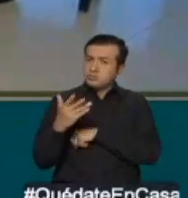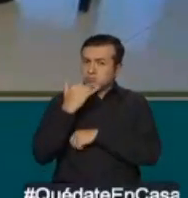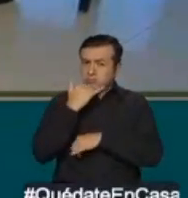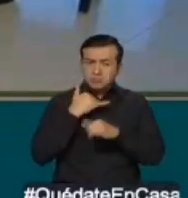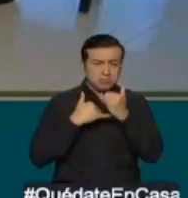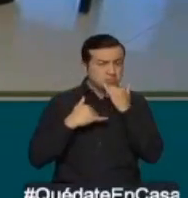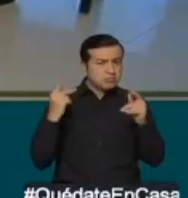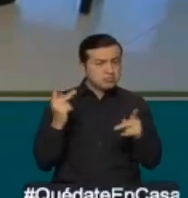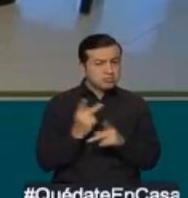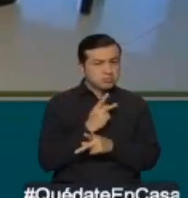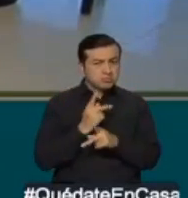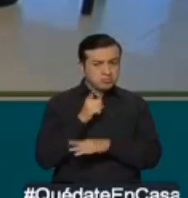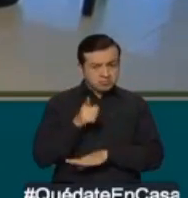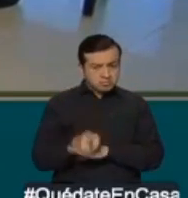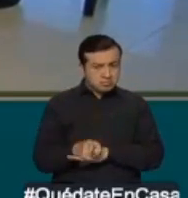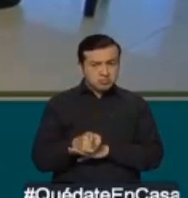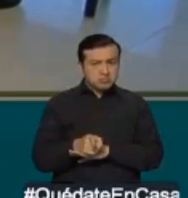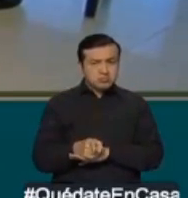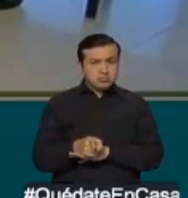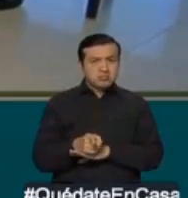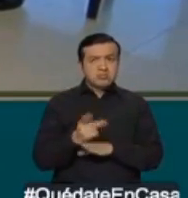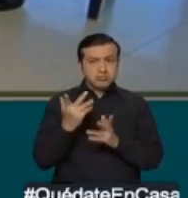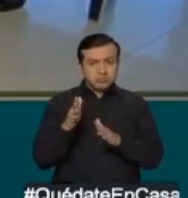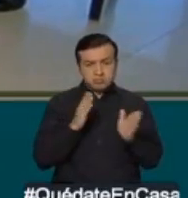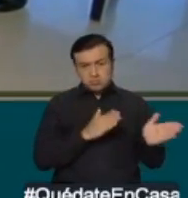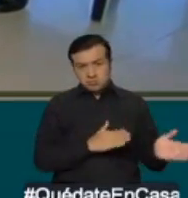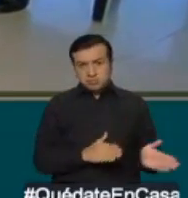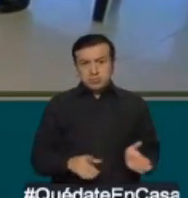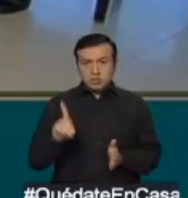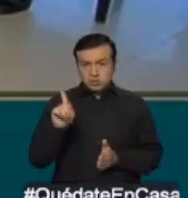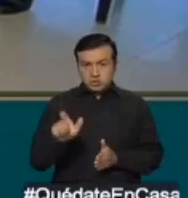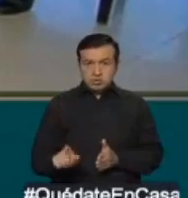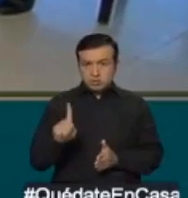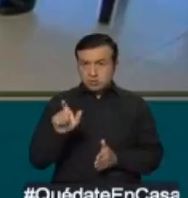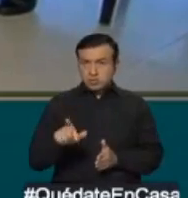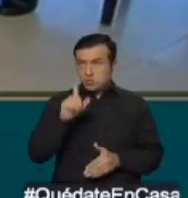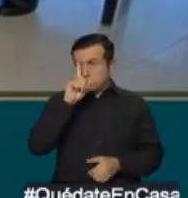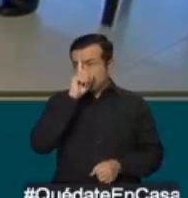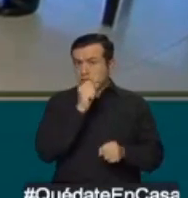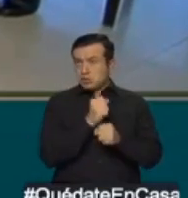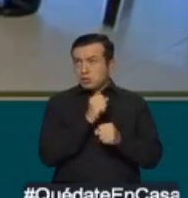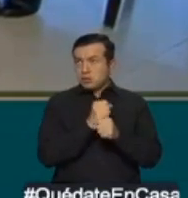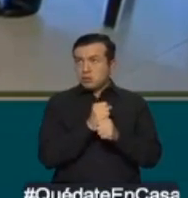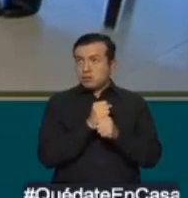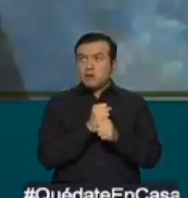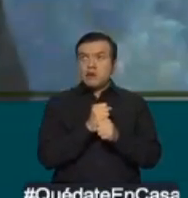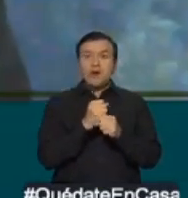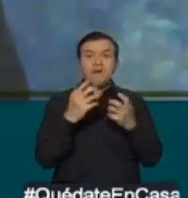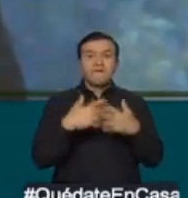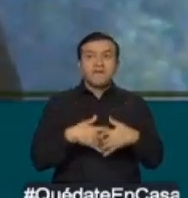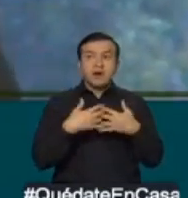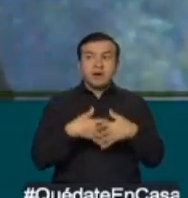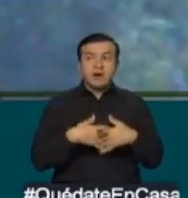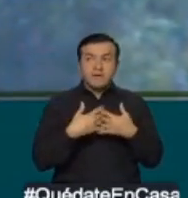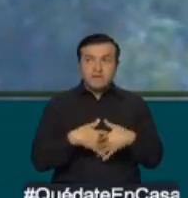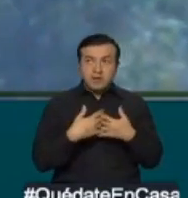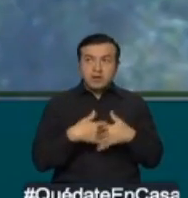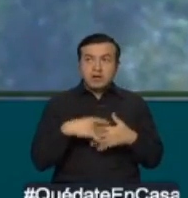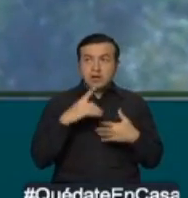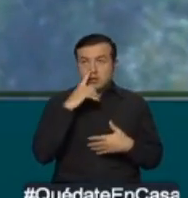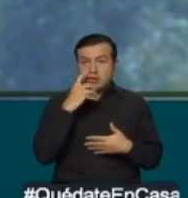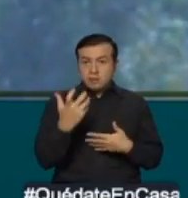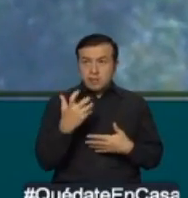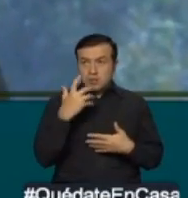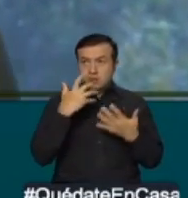incumple estas disposiciones hemos visto también que una persona que trabaja en una fábrica panificadora ha tocado el pan que estaba